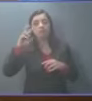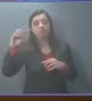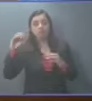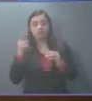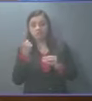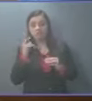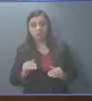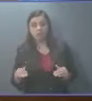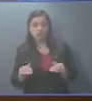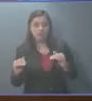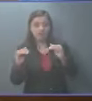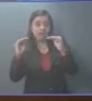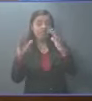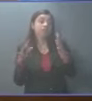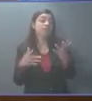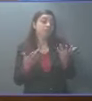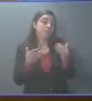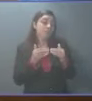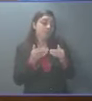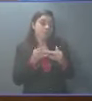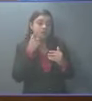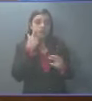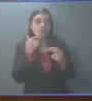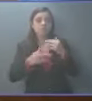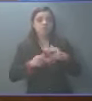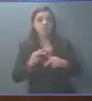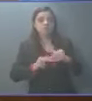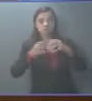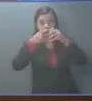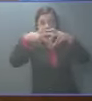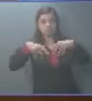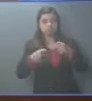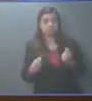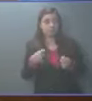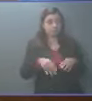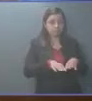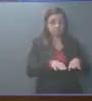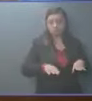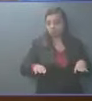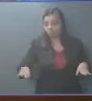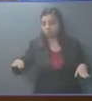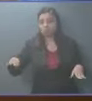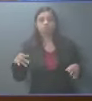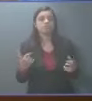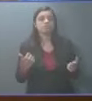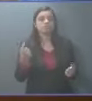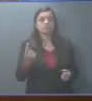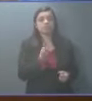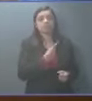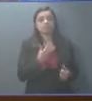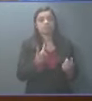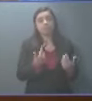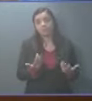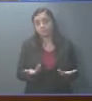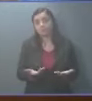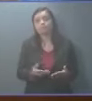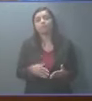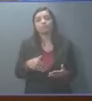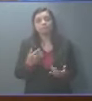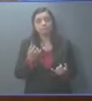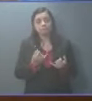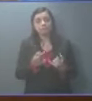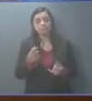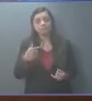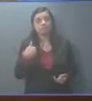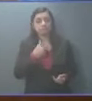edificio. Y adicional que va a tener su estructura de parqueo para todas las personas que lleguen a estas instalaciones. Al final va a ser el